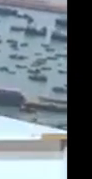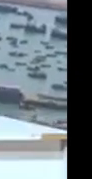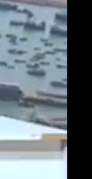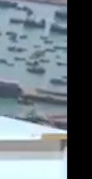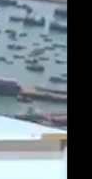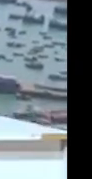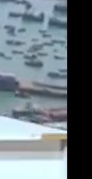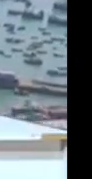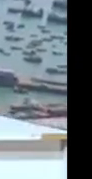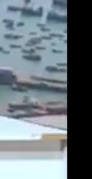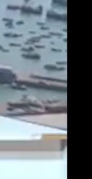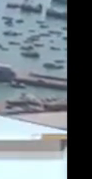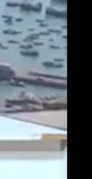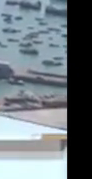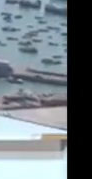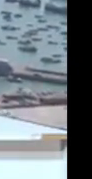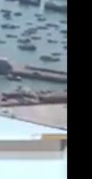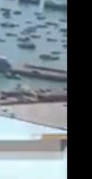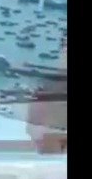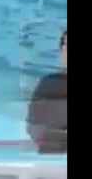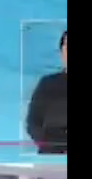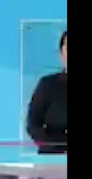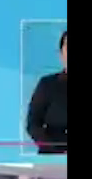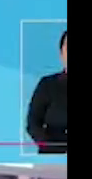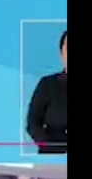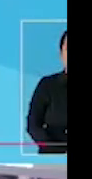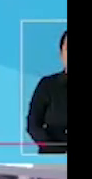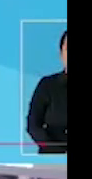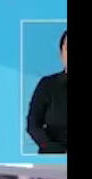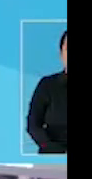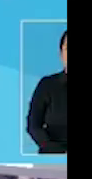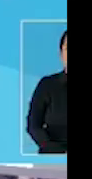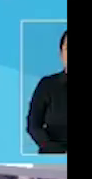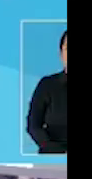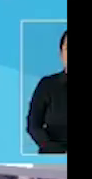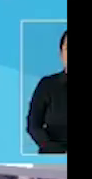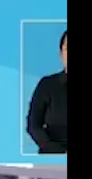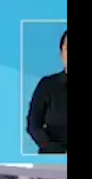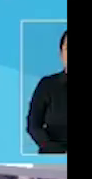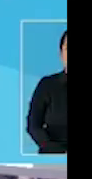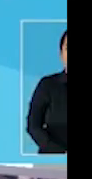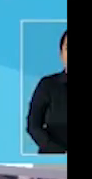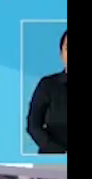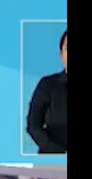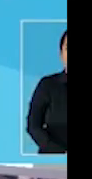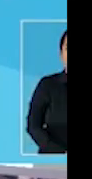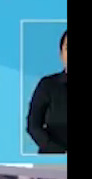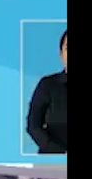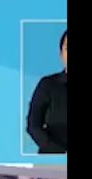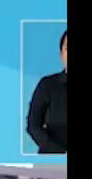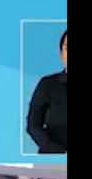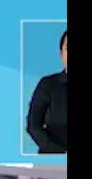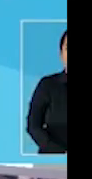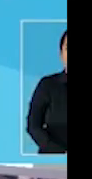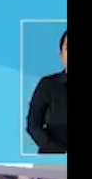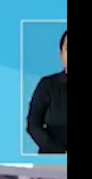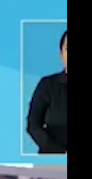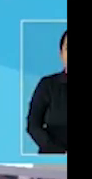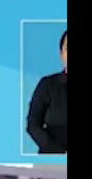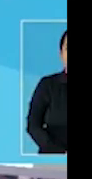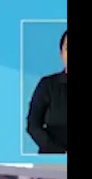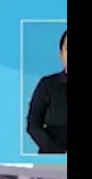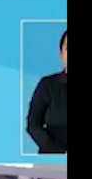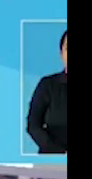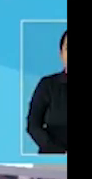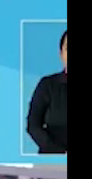tabaco, ya sea porque yo lo fume o porque otra persona esté fumando a mi alrededor, y sobre todo en la población